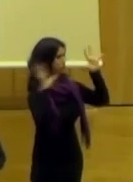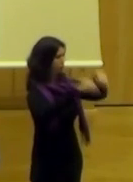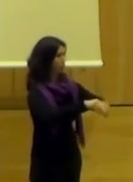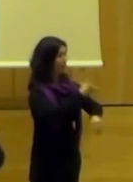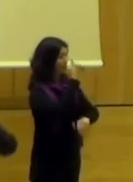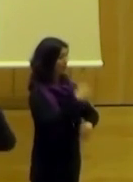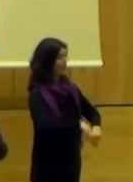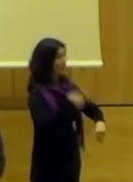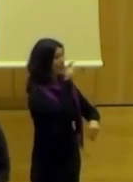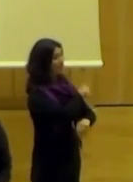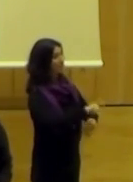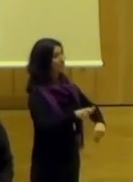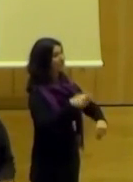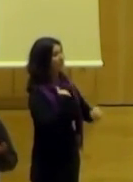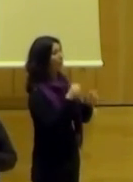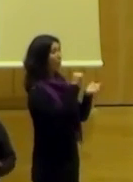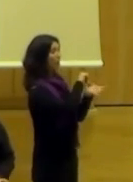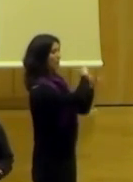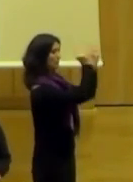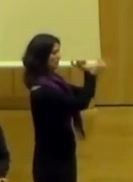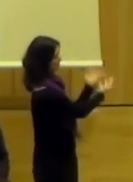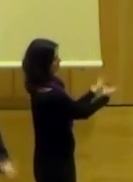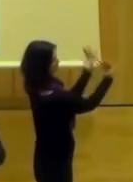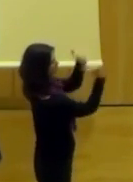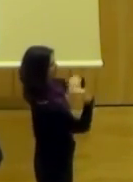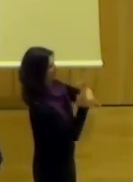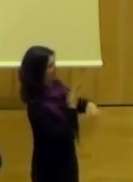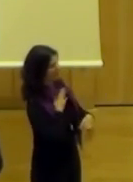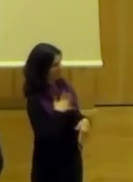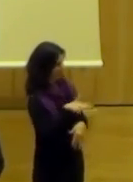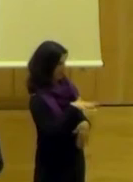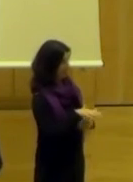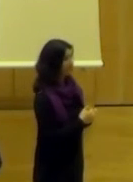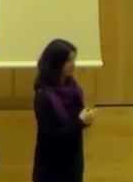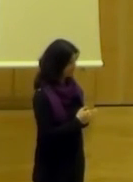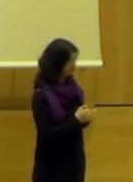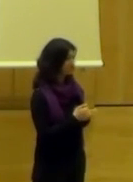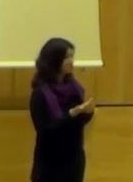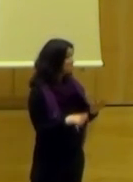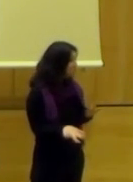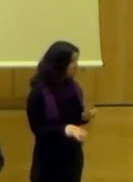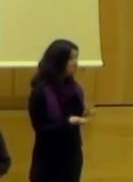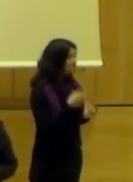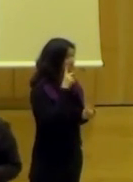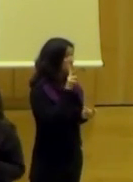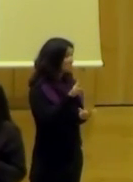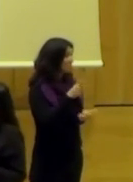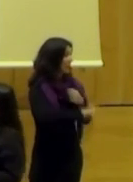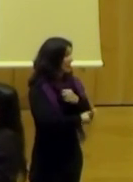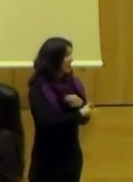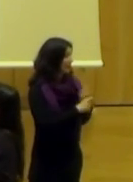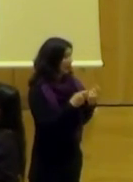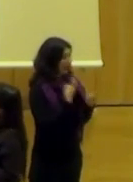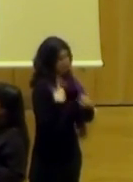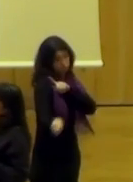al Jaén y que el público se moviese para el Jaén, para que no tuviese que ser siempre en esa otra dirección. Entonces, bueno, como veis,